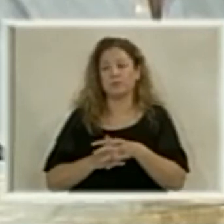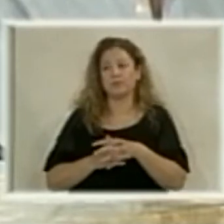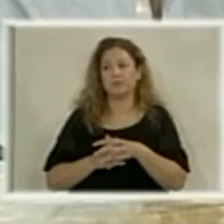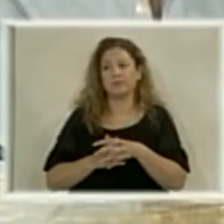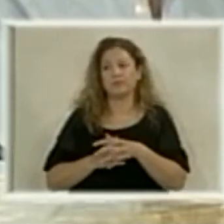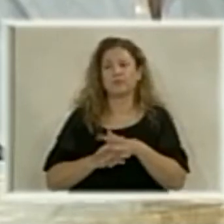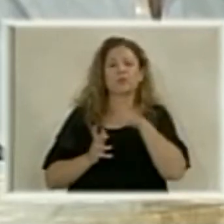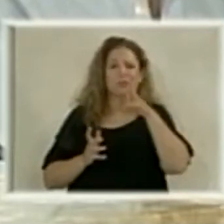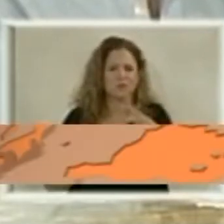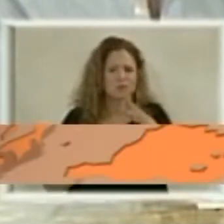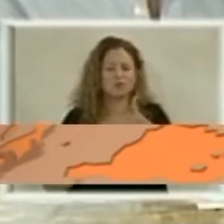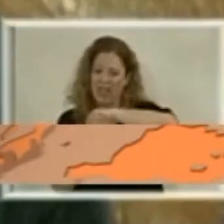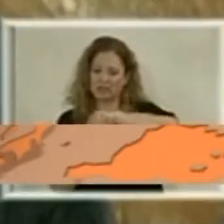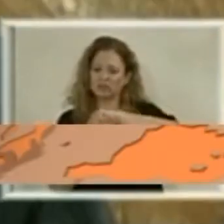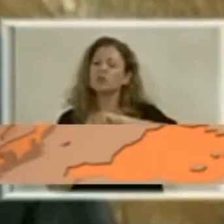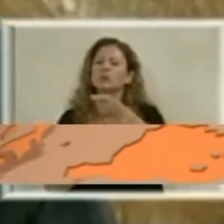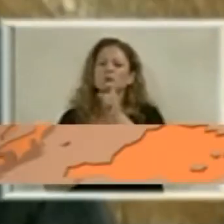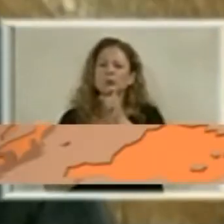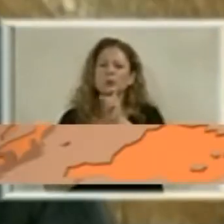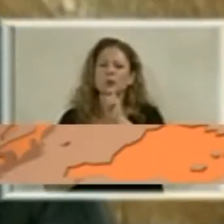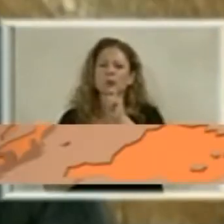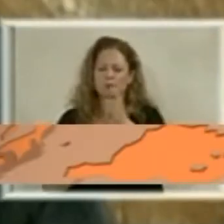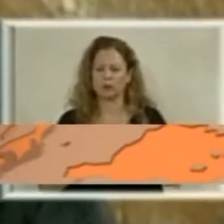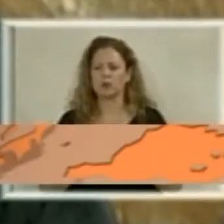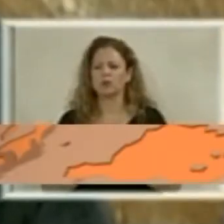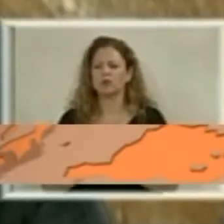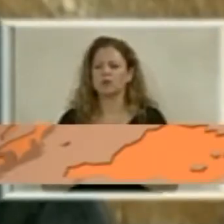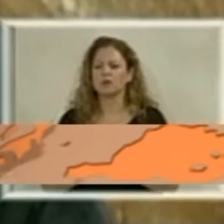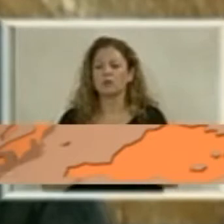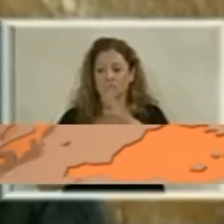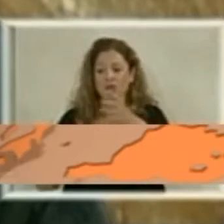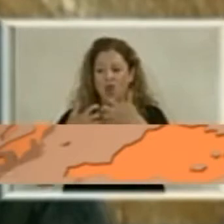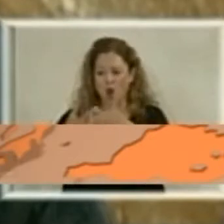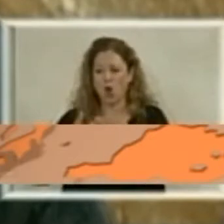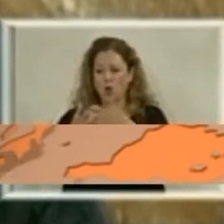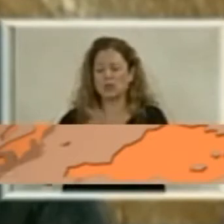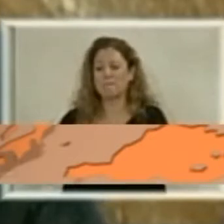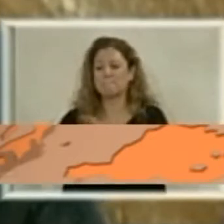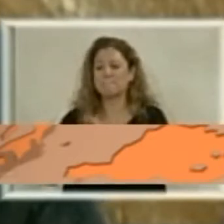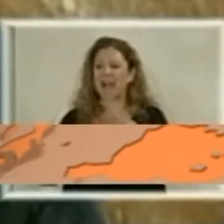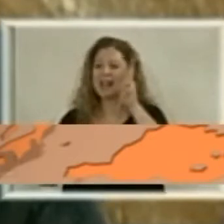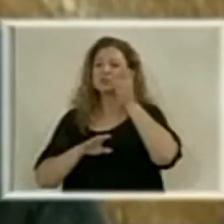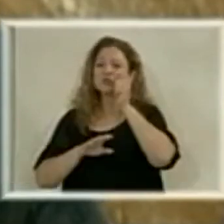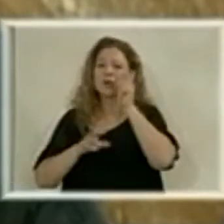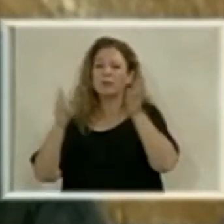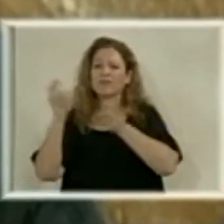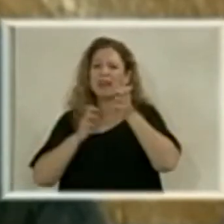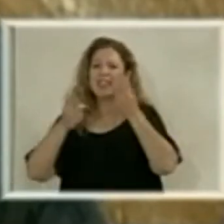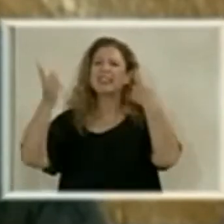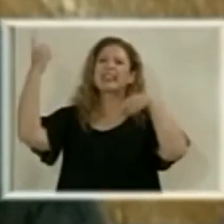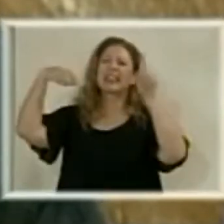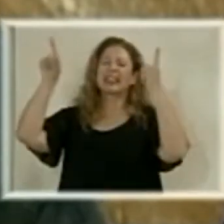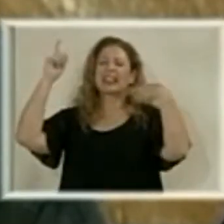seguir aportando, es una cantidad ínfima. En ese sentido, para esa lucha contra la estacionalidad turística y por el mantenimiento estable